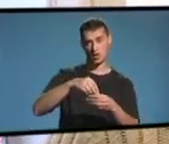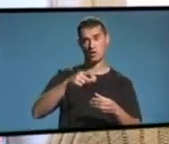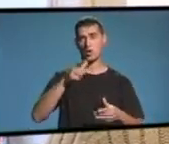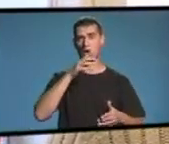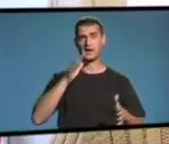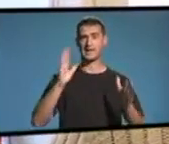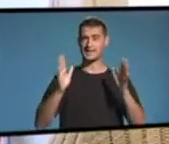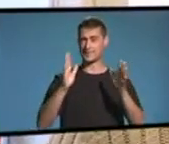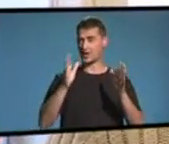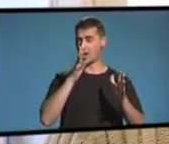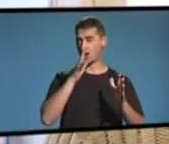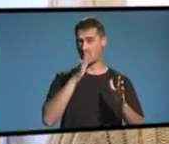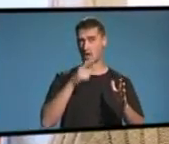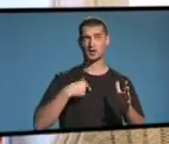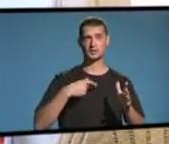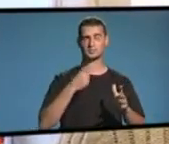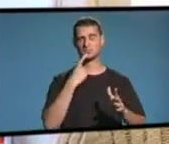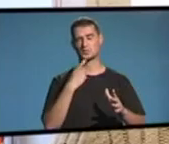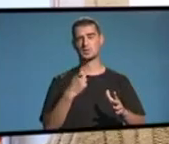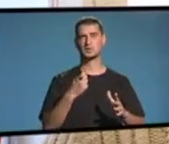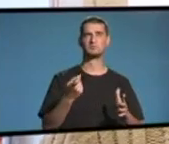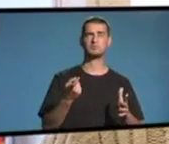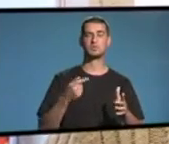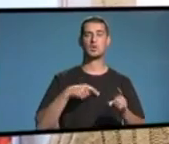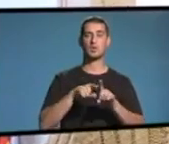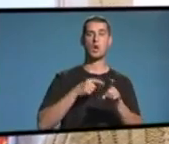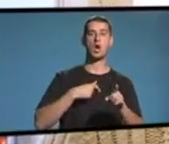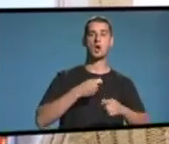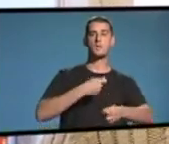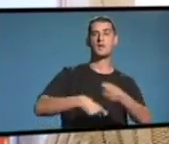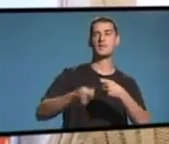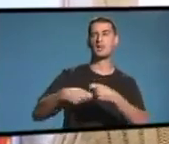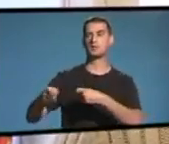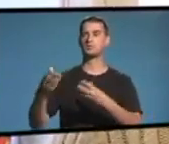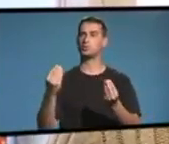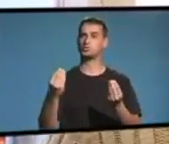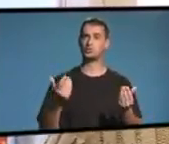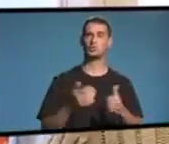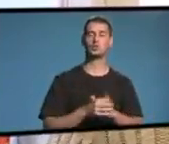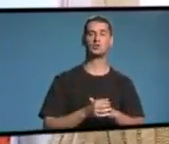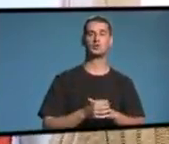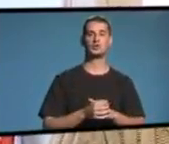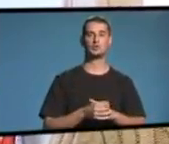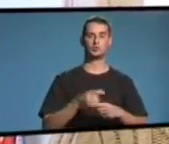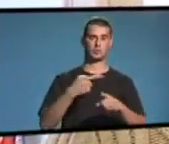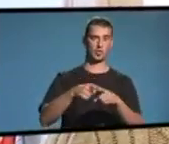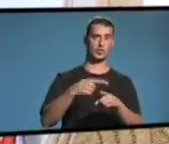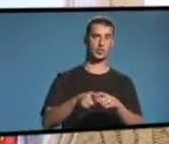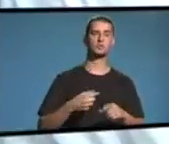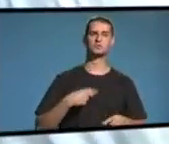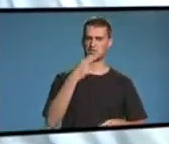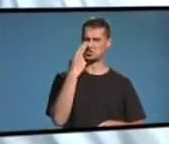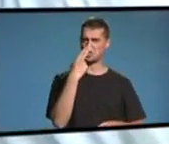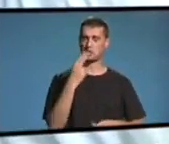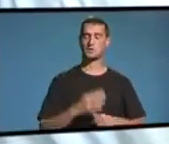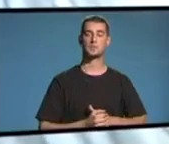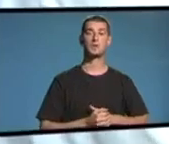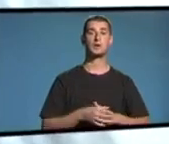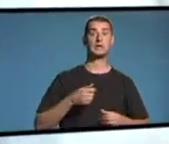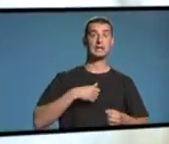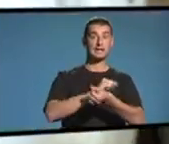Dousa. A marca certifica a calidade dos nosos produtos autóctonos para dalos a conocer tanto fora como dentro de Lugo. Os primeiros